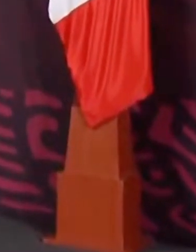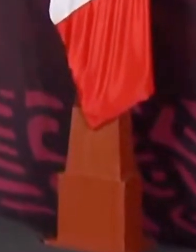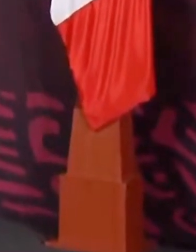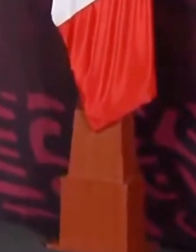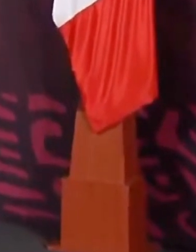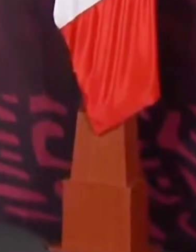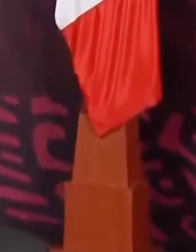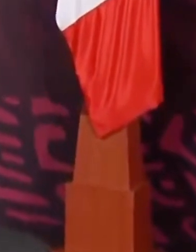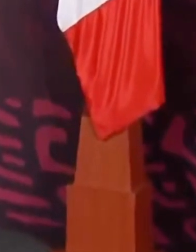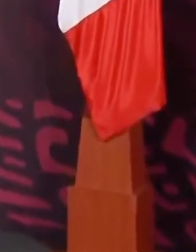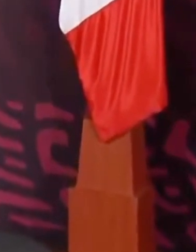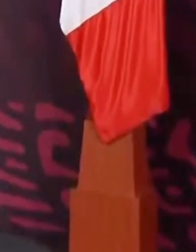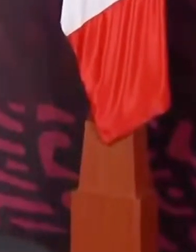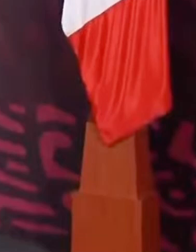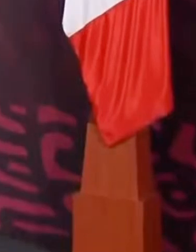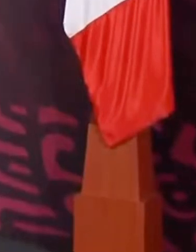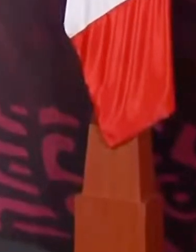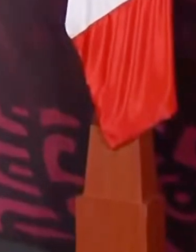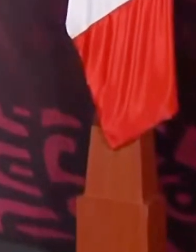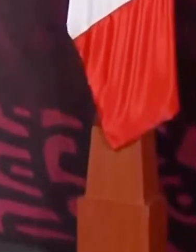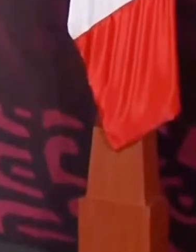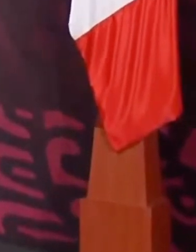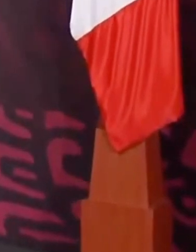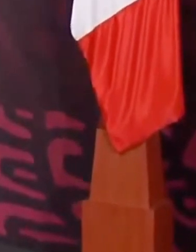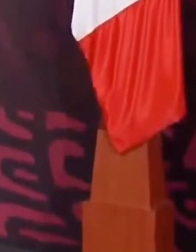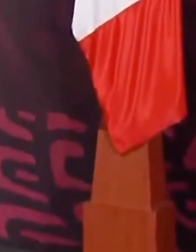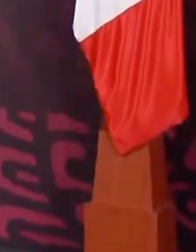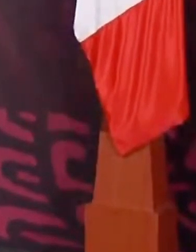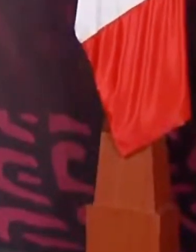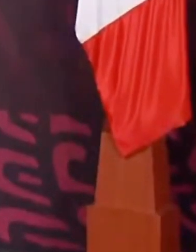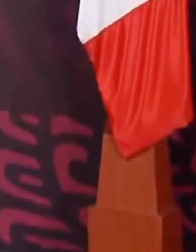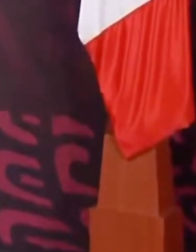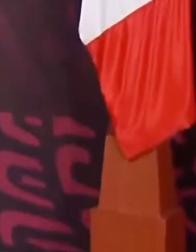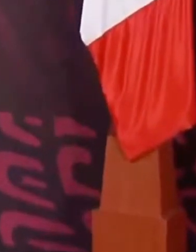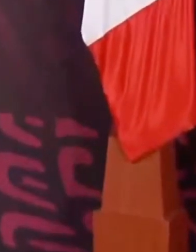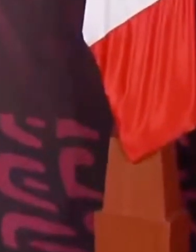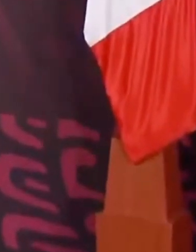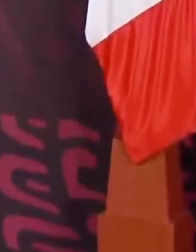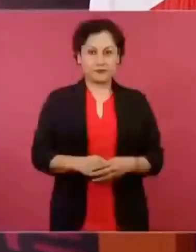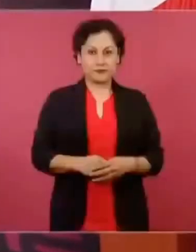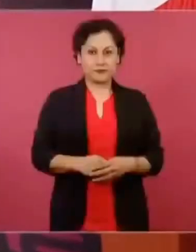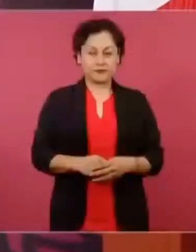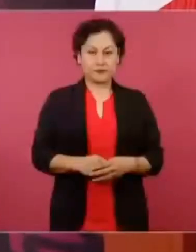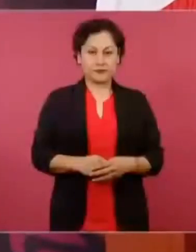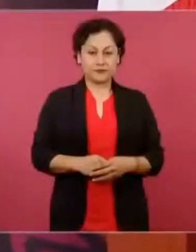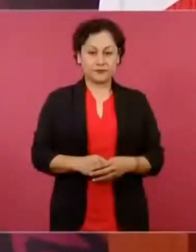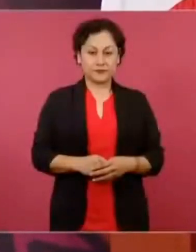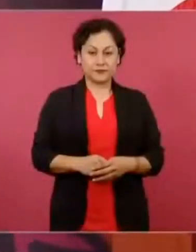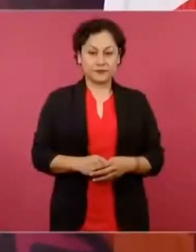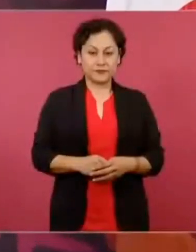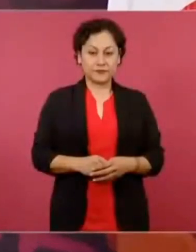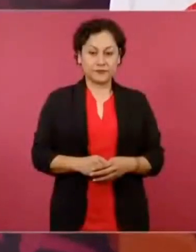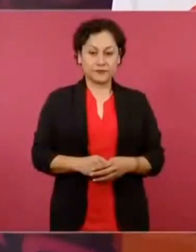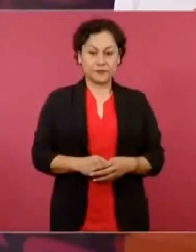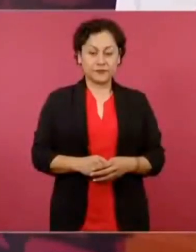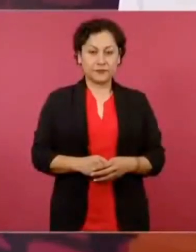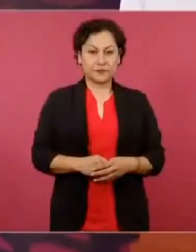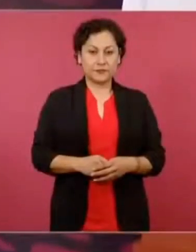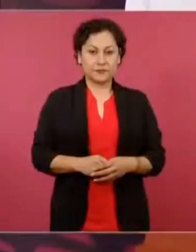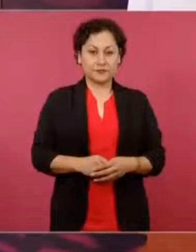el doctor Alcocer y el maestro Zoé Robledo.